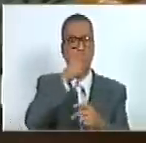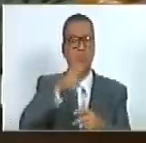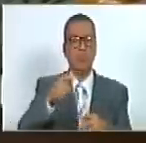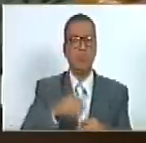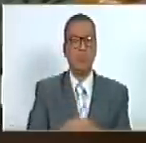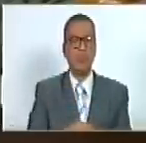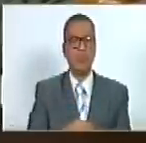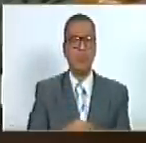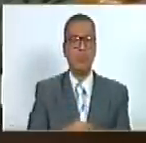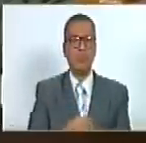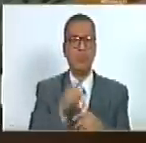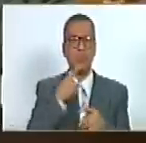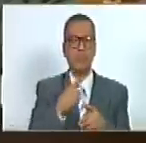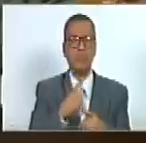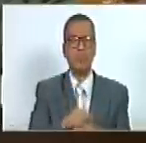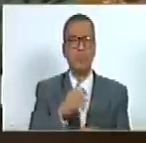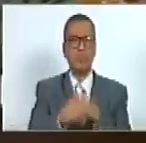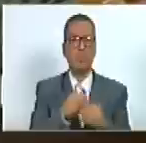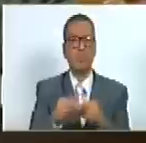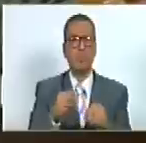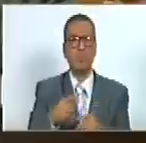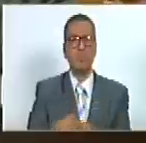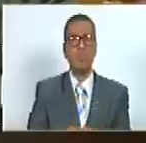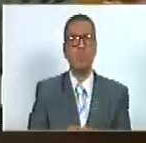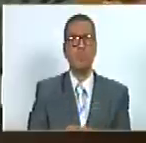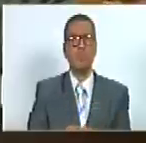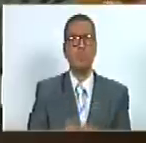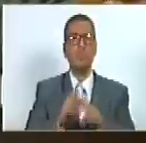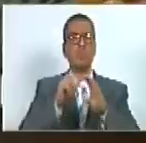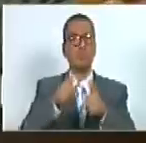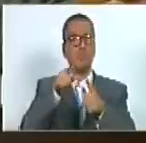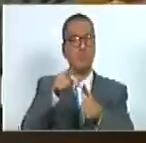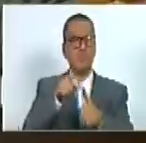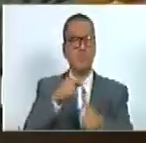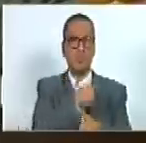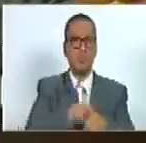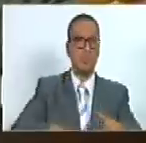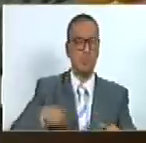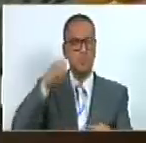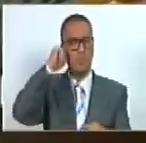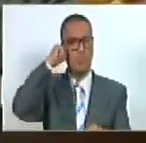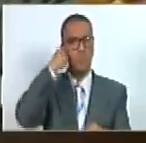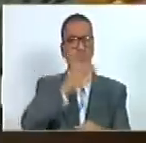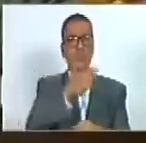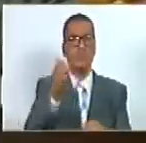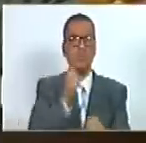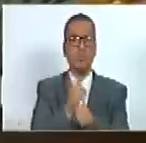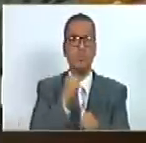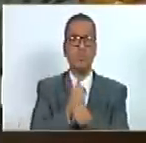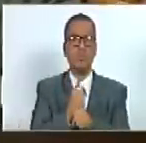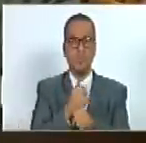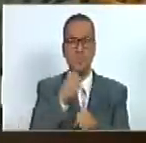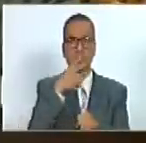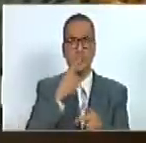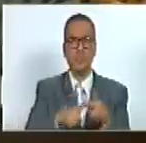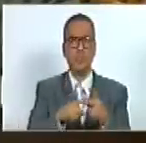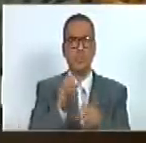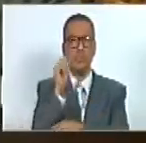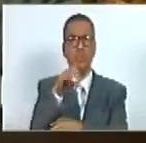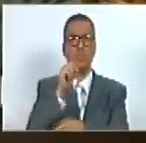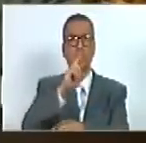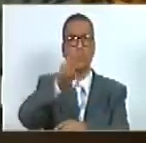irredento que no se deja vencer, se inició, señor presidente, como se recordará, un trabajo extraordinario de la